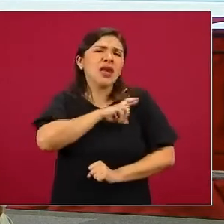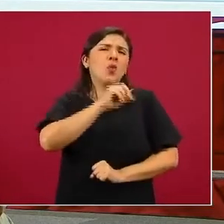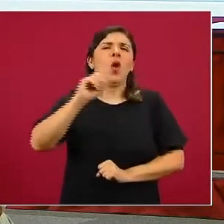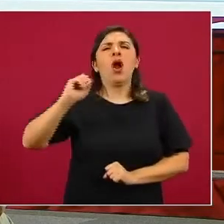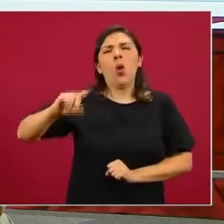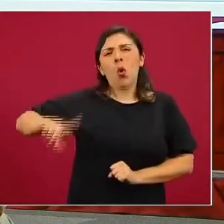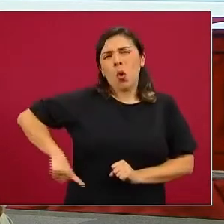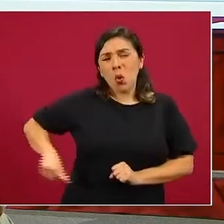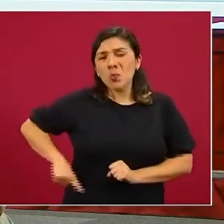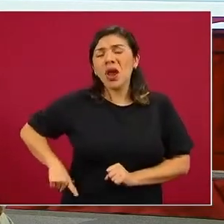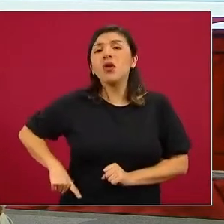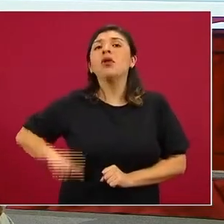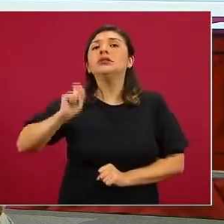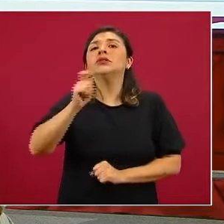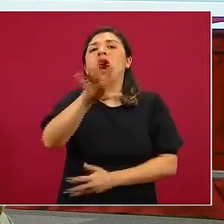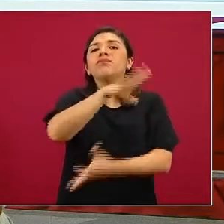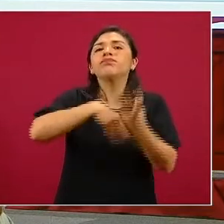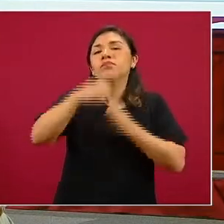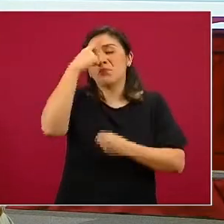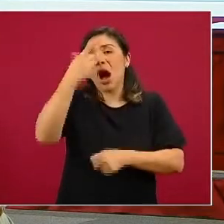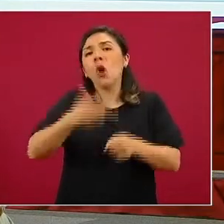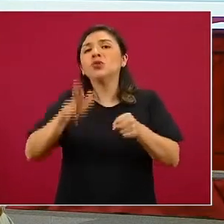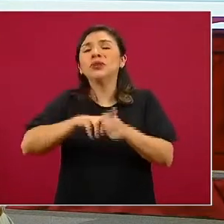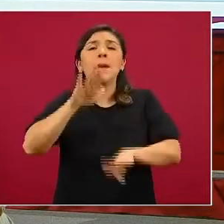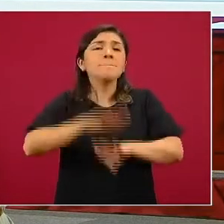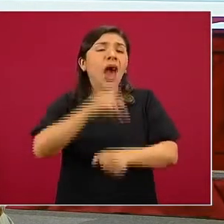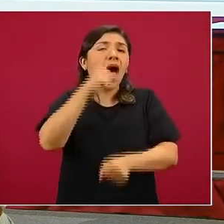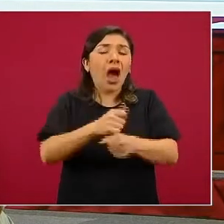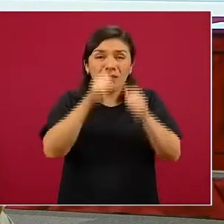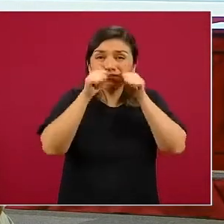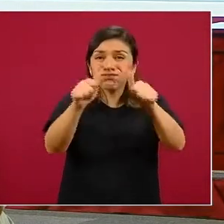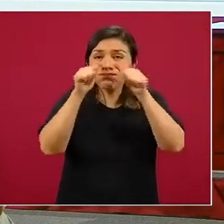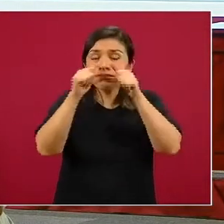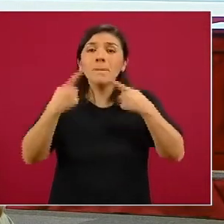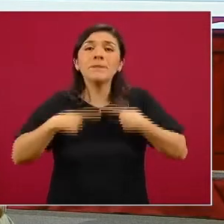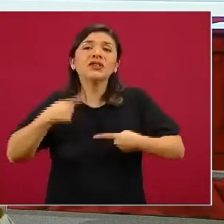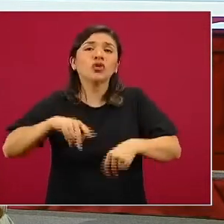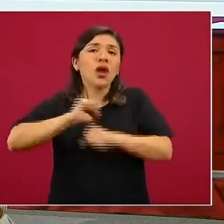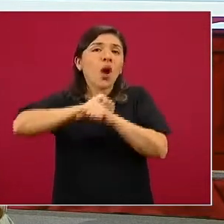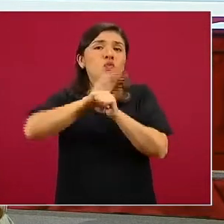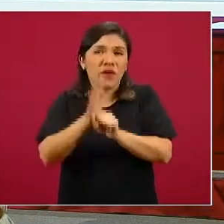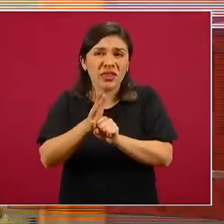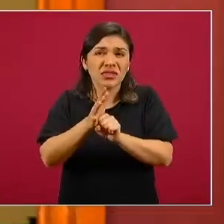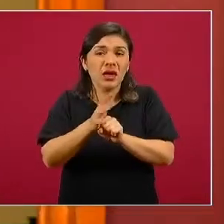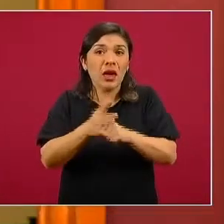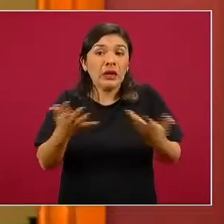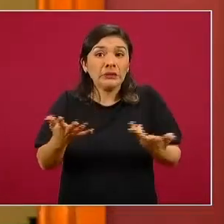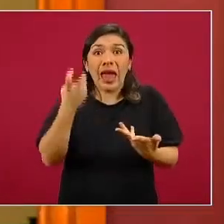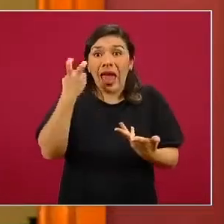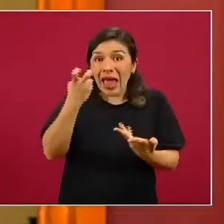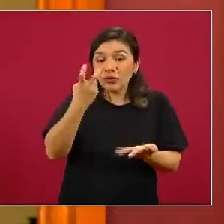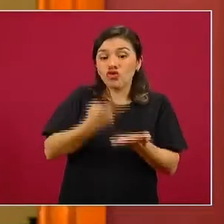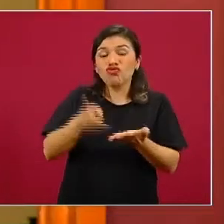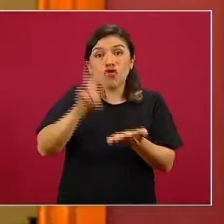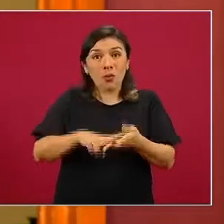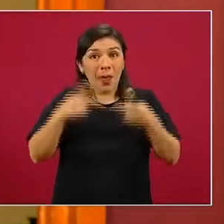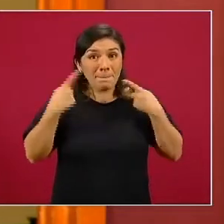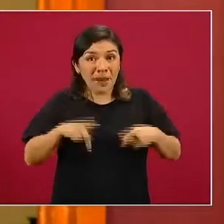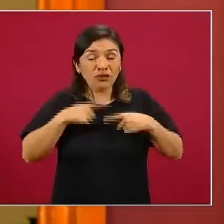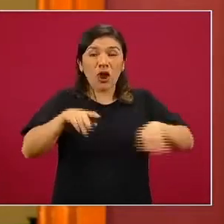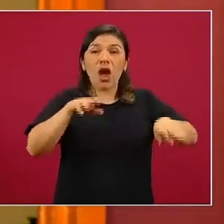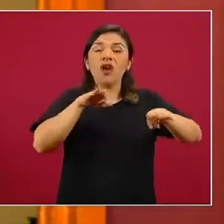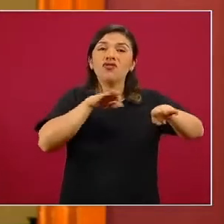se convirtieron a hospitales para dar la atención a los pacientes con COVID. Y no solo eso, el personal